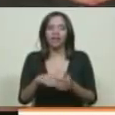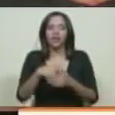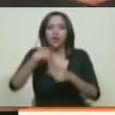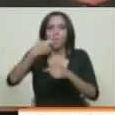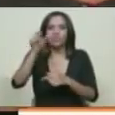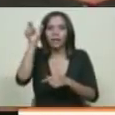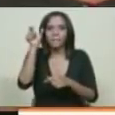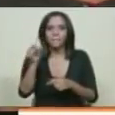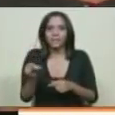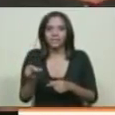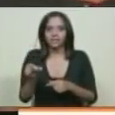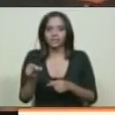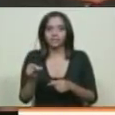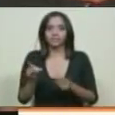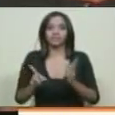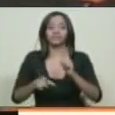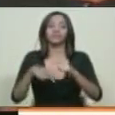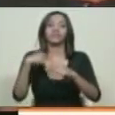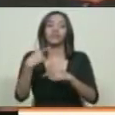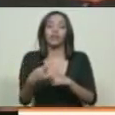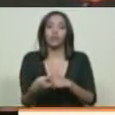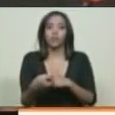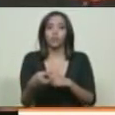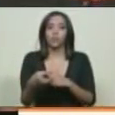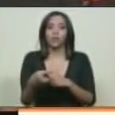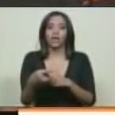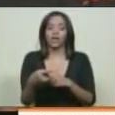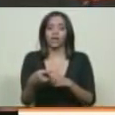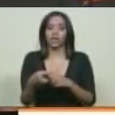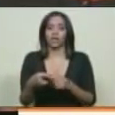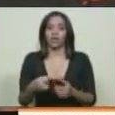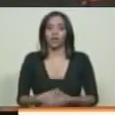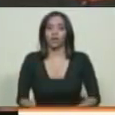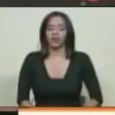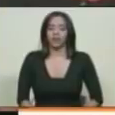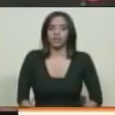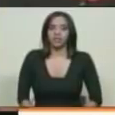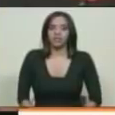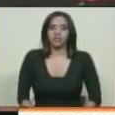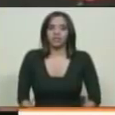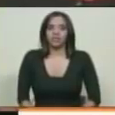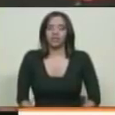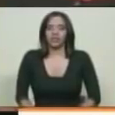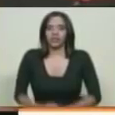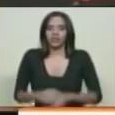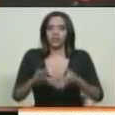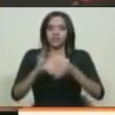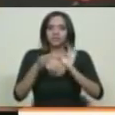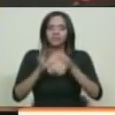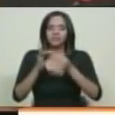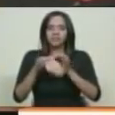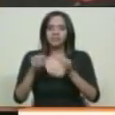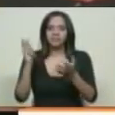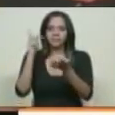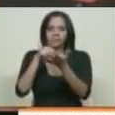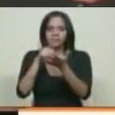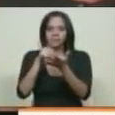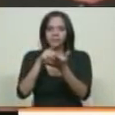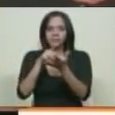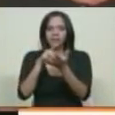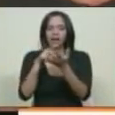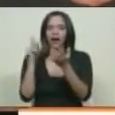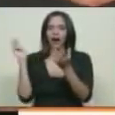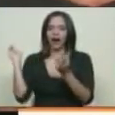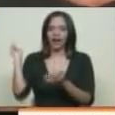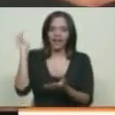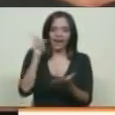de Reyes Parra, después de la cadena que estuvimos presente, la llegada aquí a